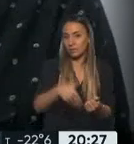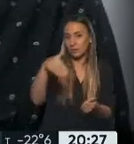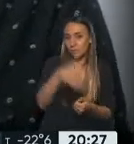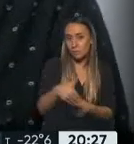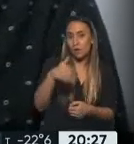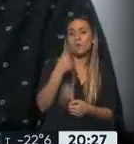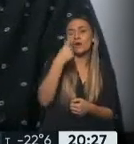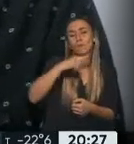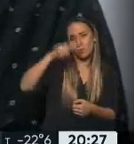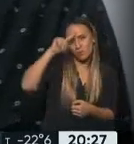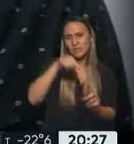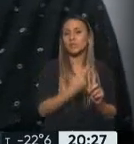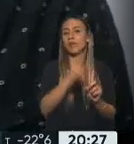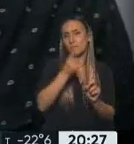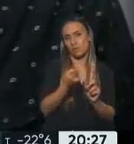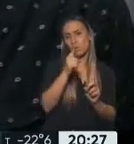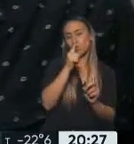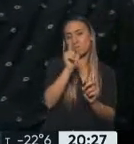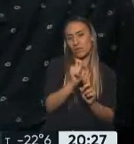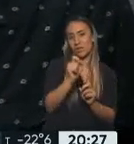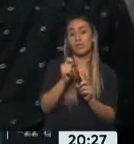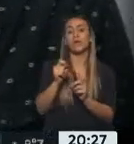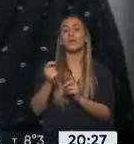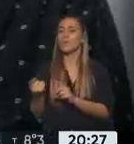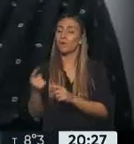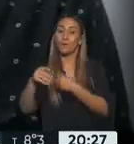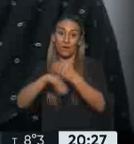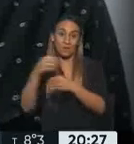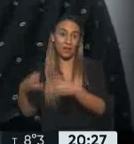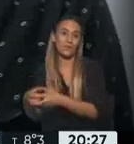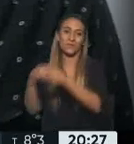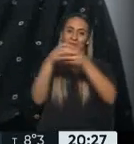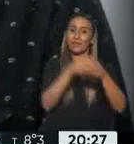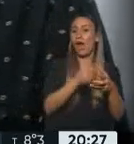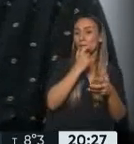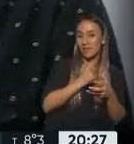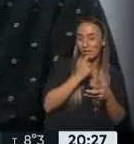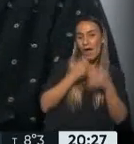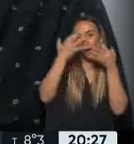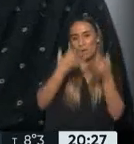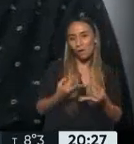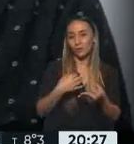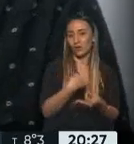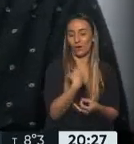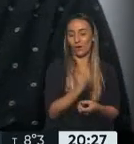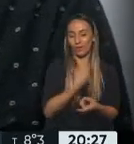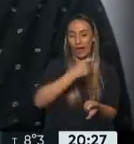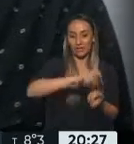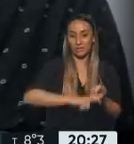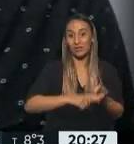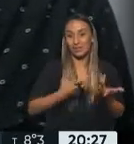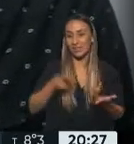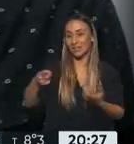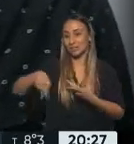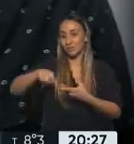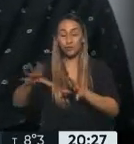este proceso. Mónica estuvo 1 mes también con su familia de vacaciones en Mendoza, coincidió justo con nuestro casamiento, entonces ella